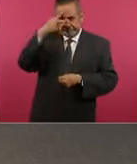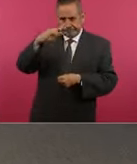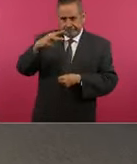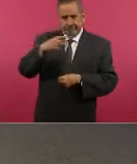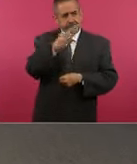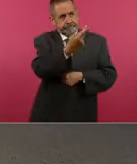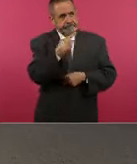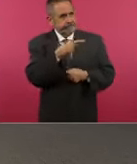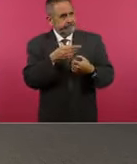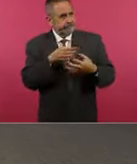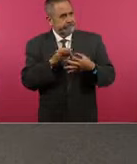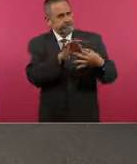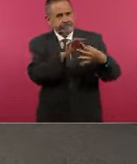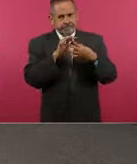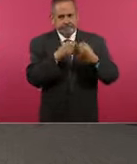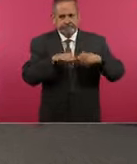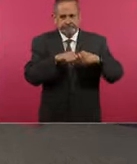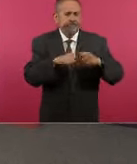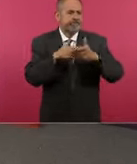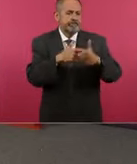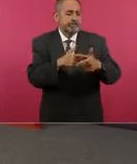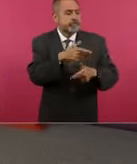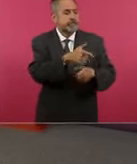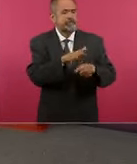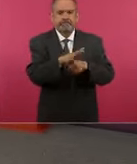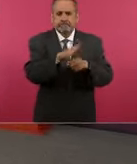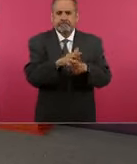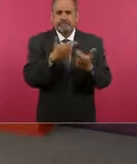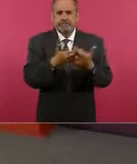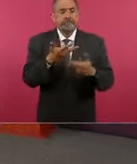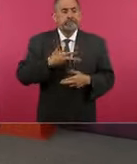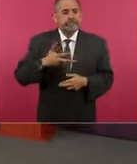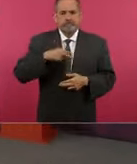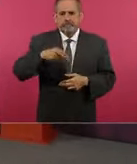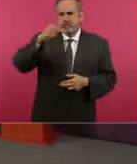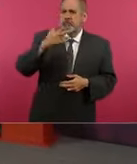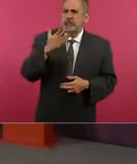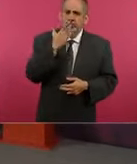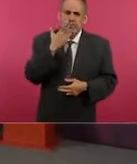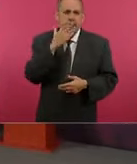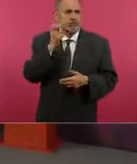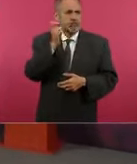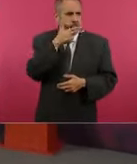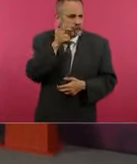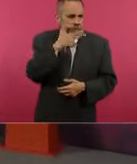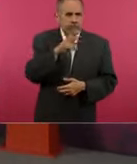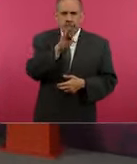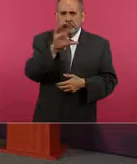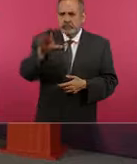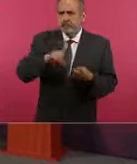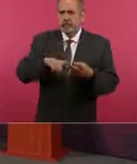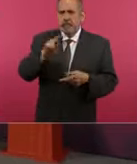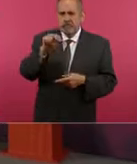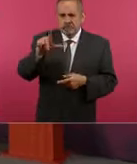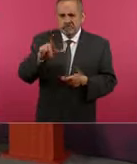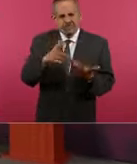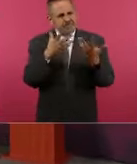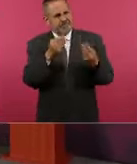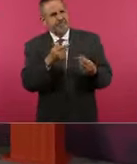siendo. Y tiene muchísimo potencial Sonora y Chihuahua y Baja California y Nuevo León,